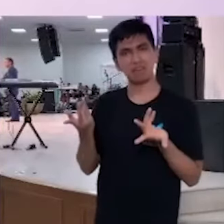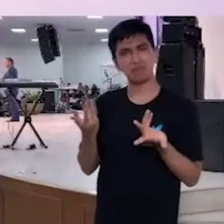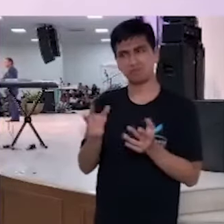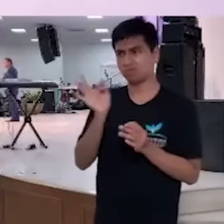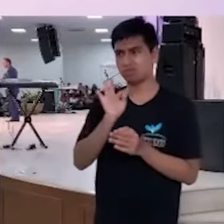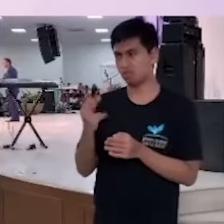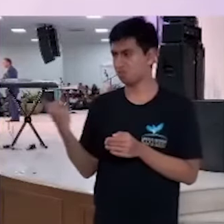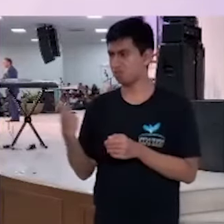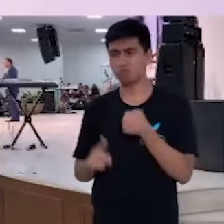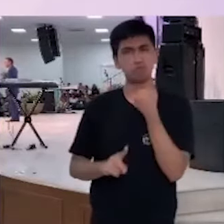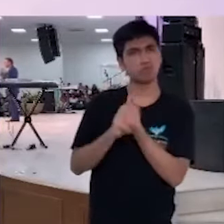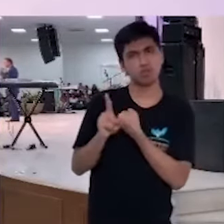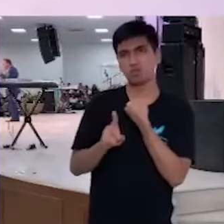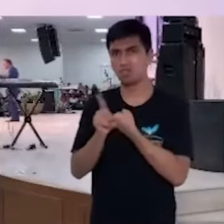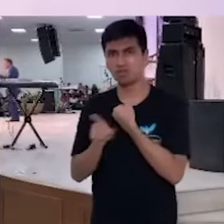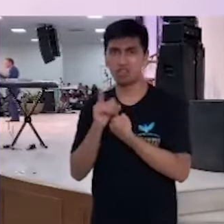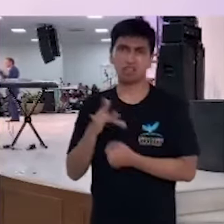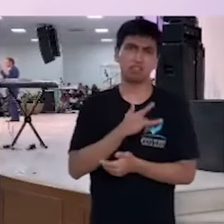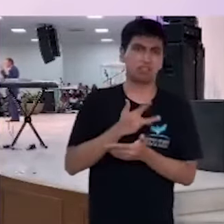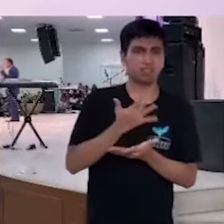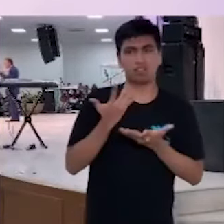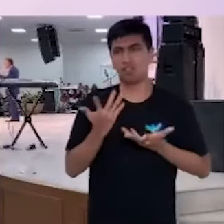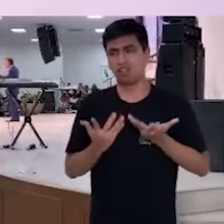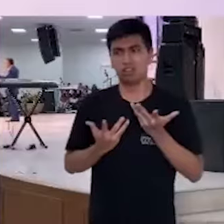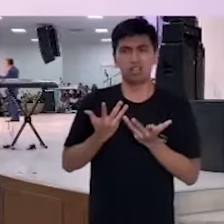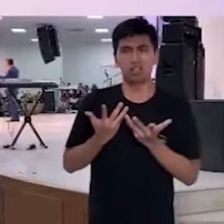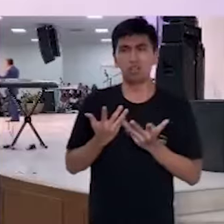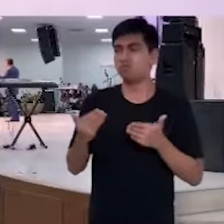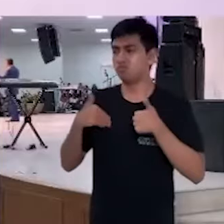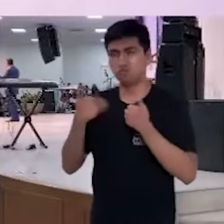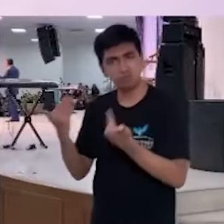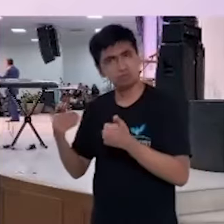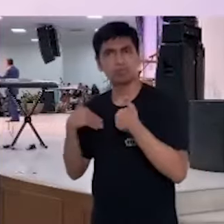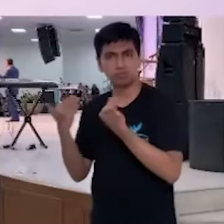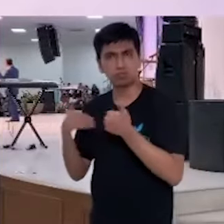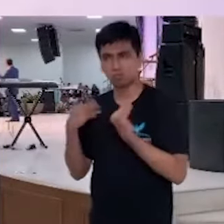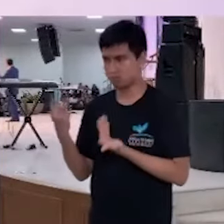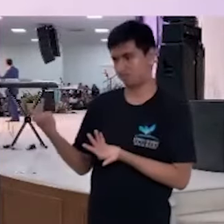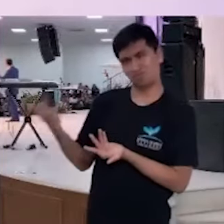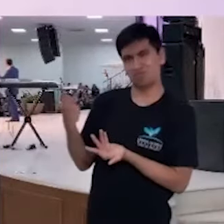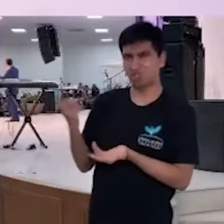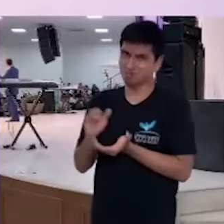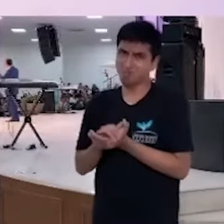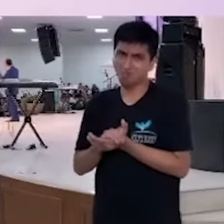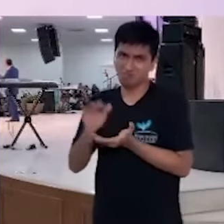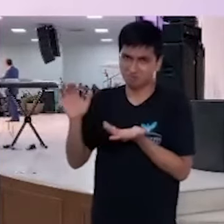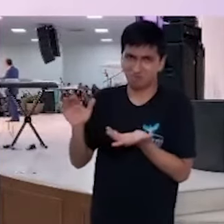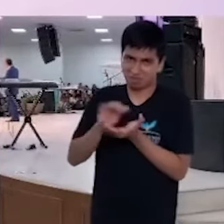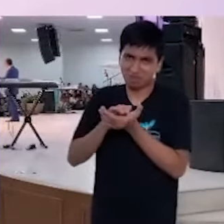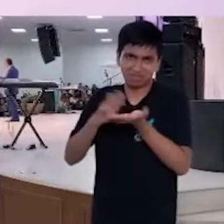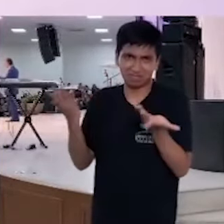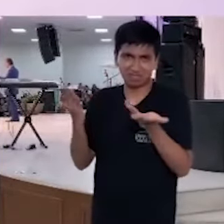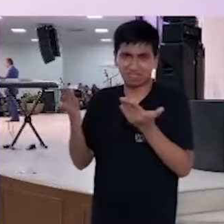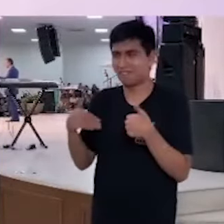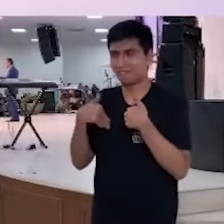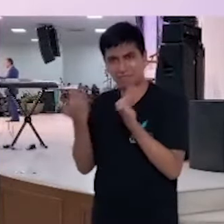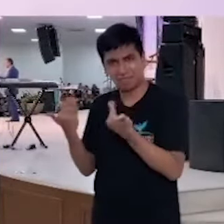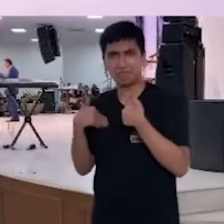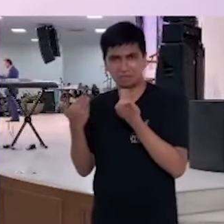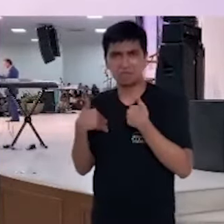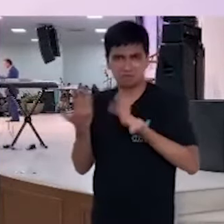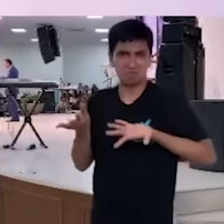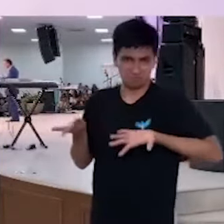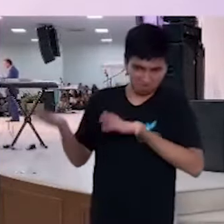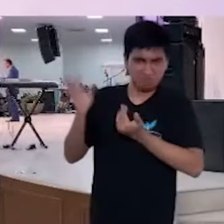alguna inquietud personal. Nunca con una mujer extraña. Nunca con una mujer que no es nuestra esposa.